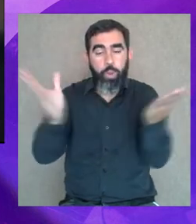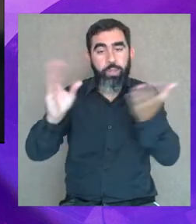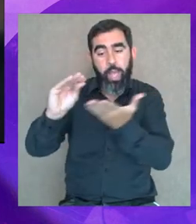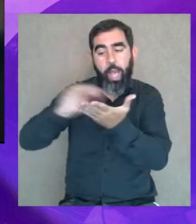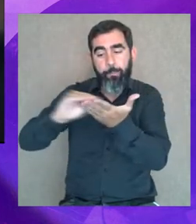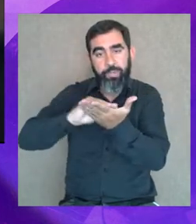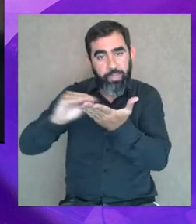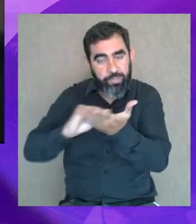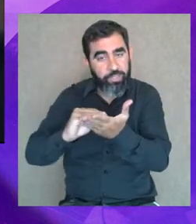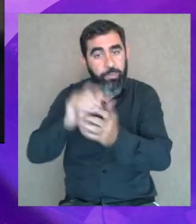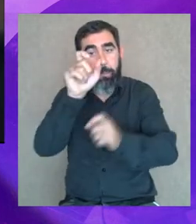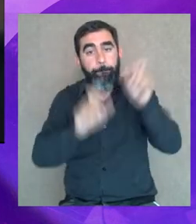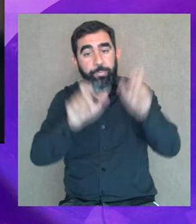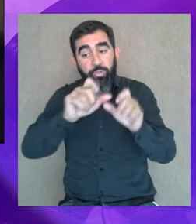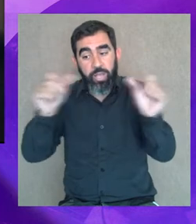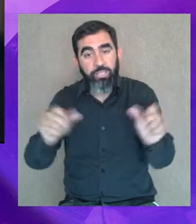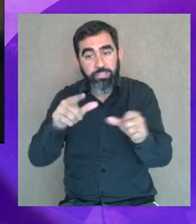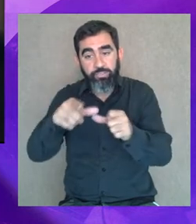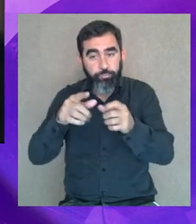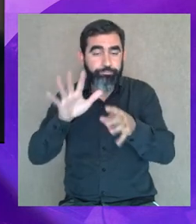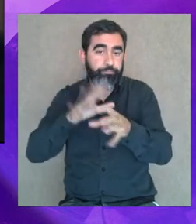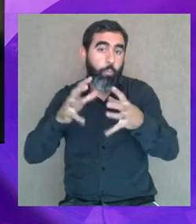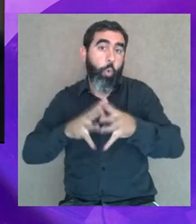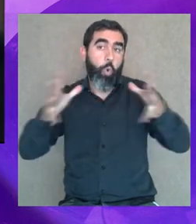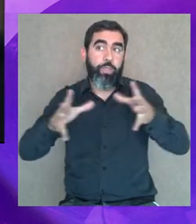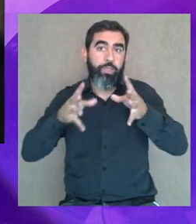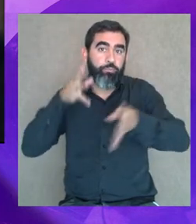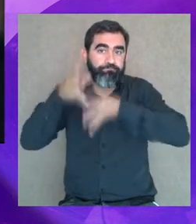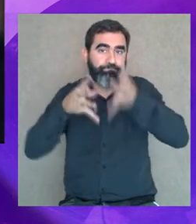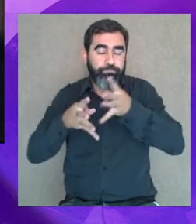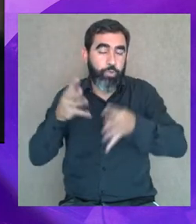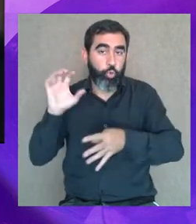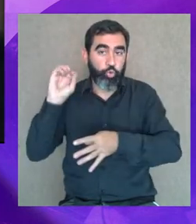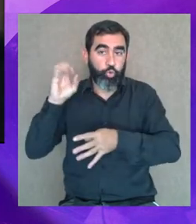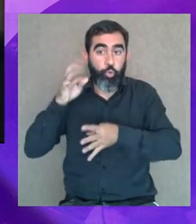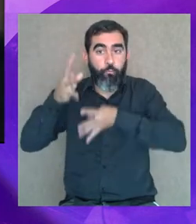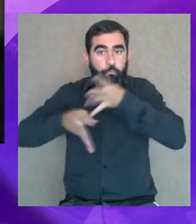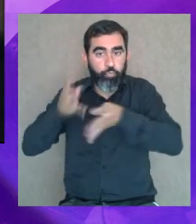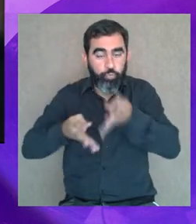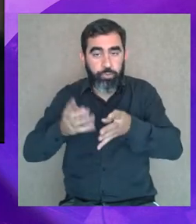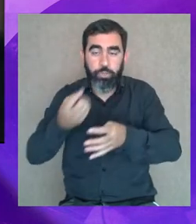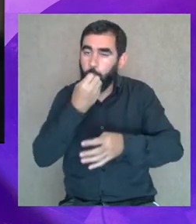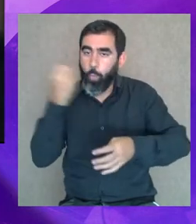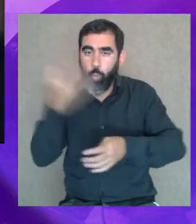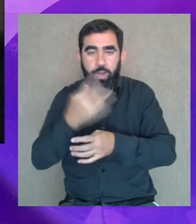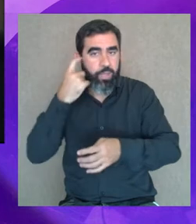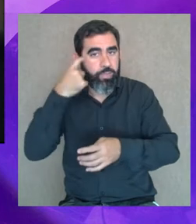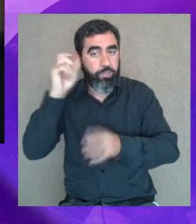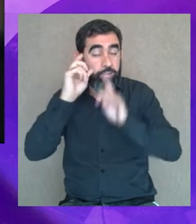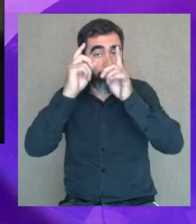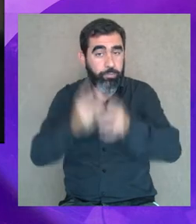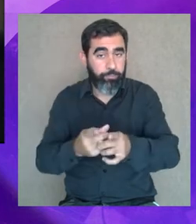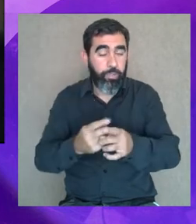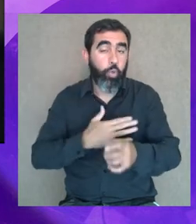administrativas esa cantidad de personas que hacen que esta enorme máquina que es el sol funciones y me parece una muy buena idea